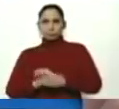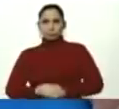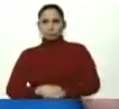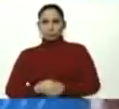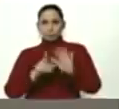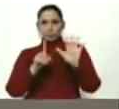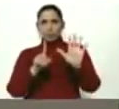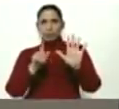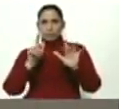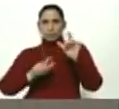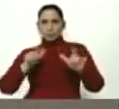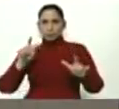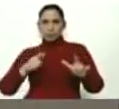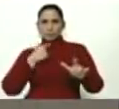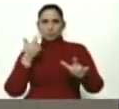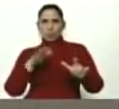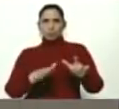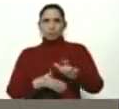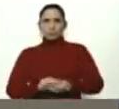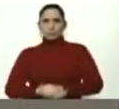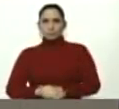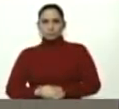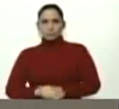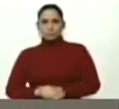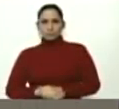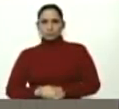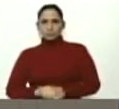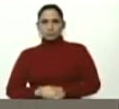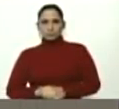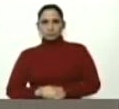6 personas fallecidas.